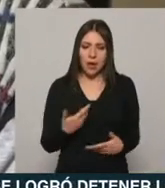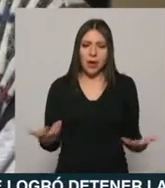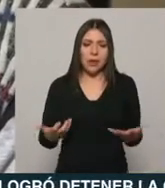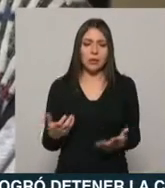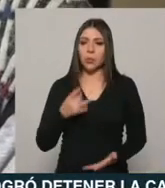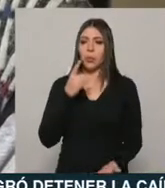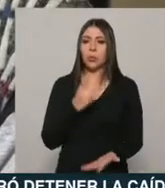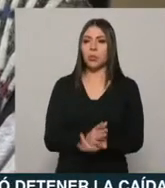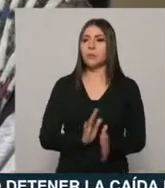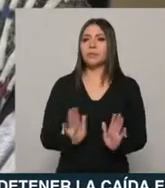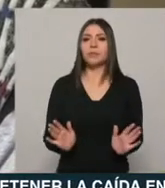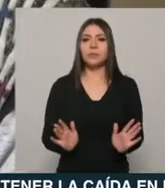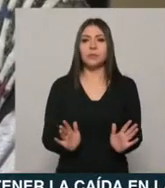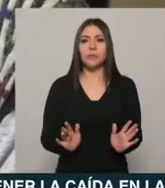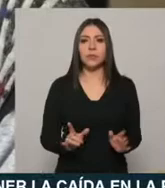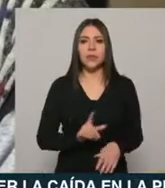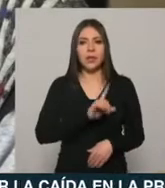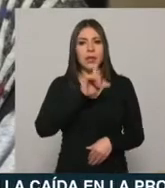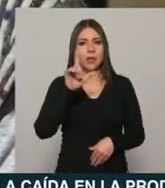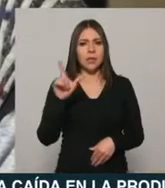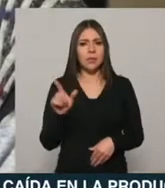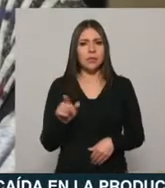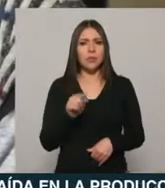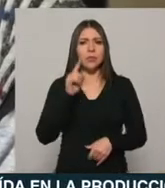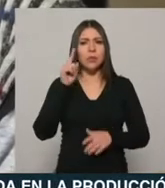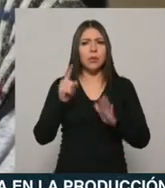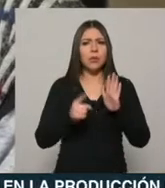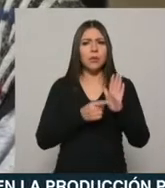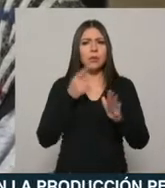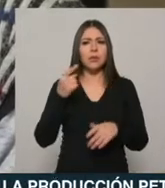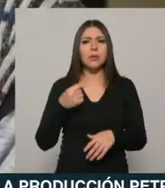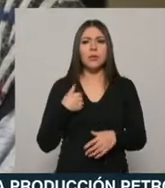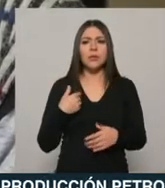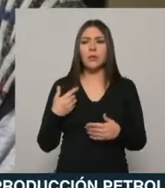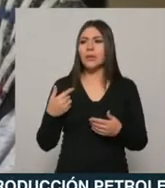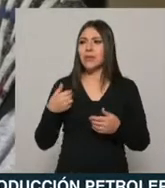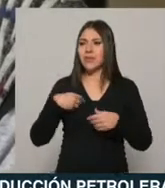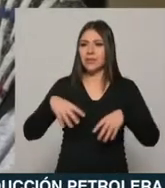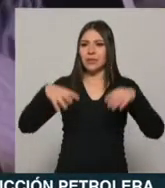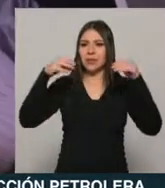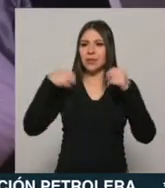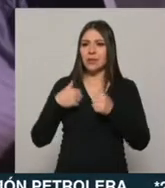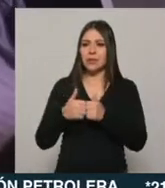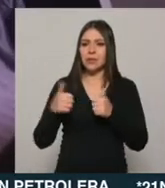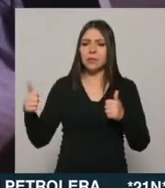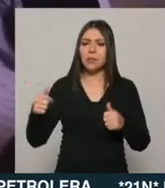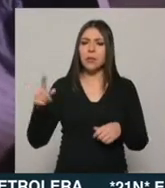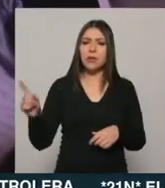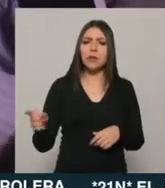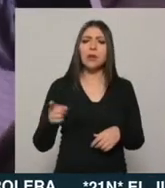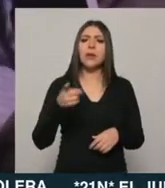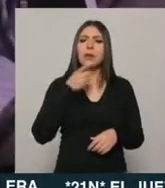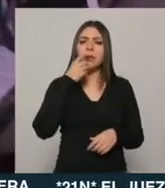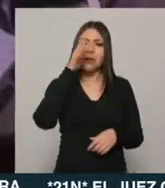ahí. Y cuando yo en una ocasión que me separé de ellos, me mandaron a